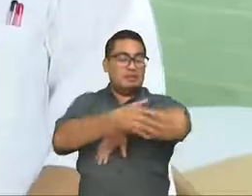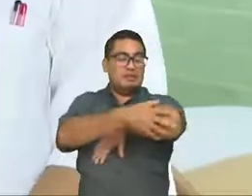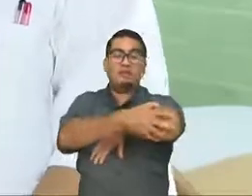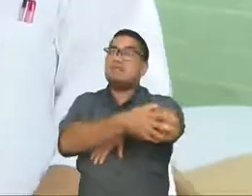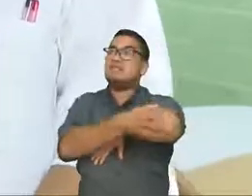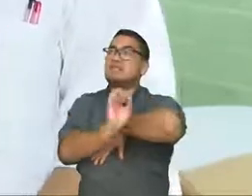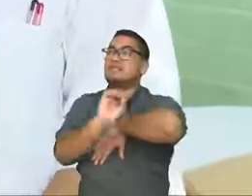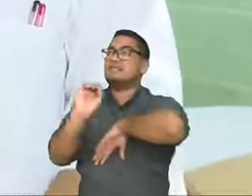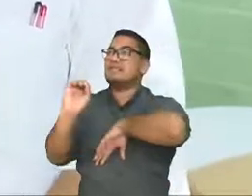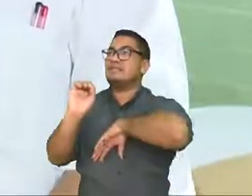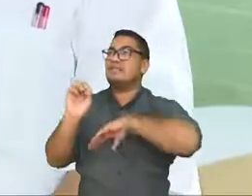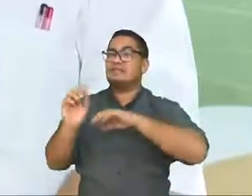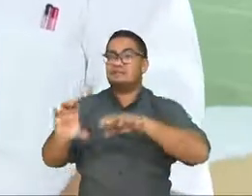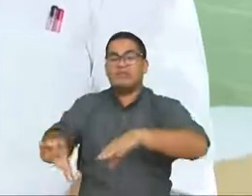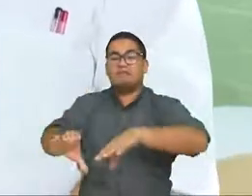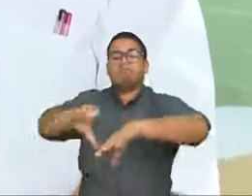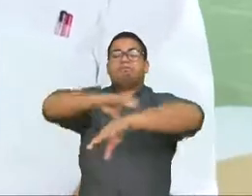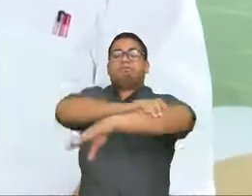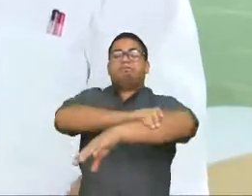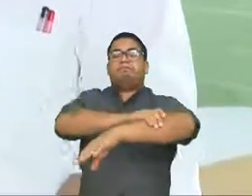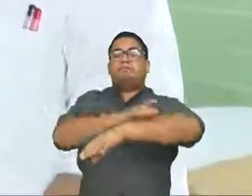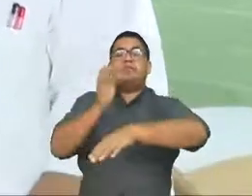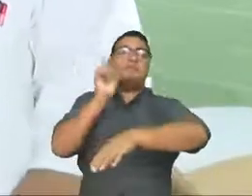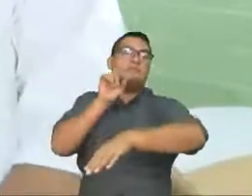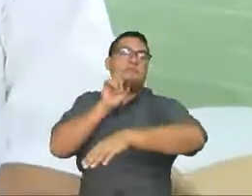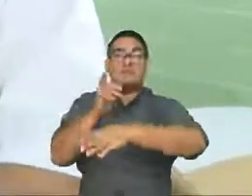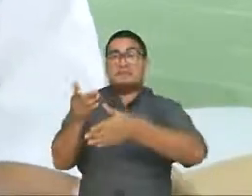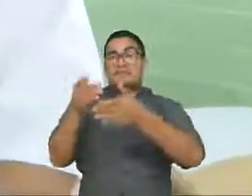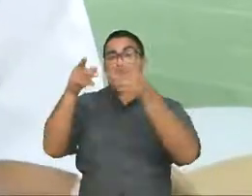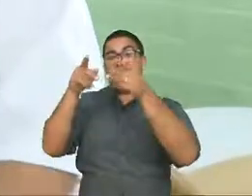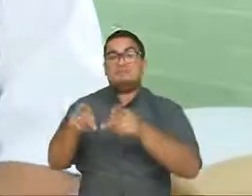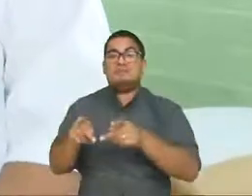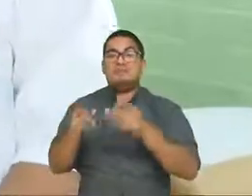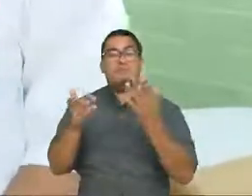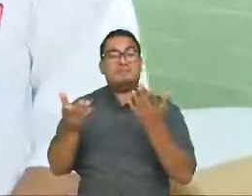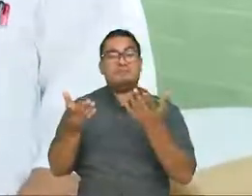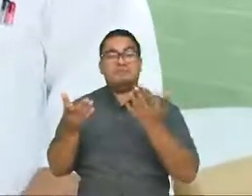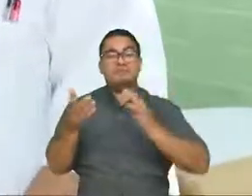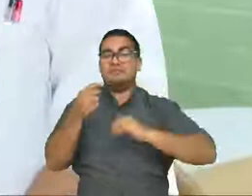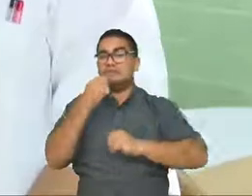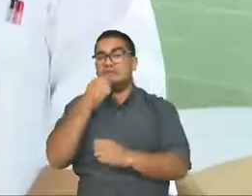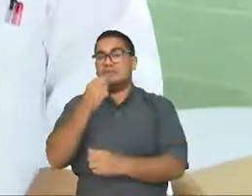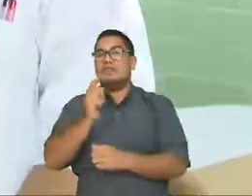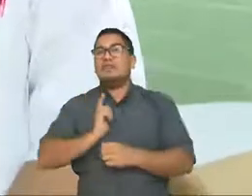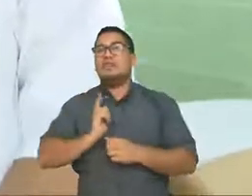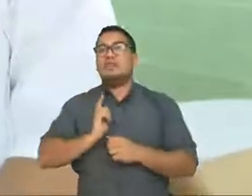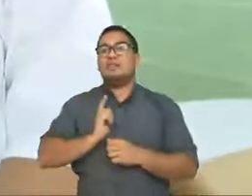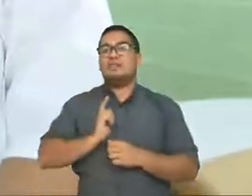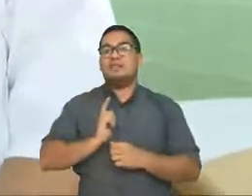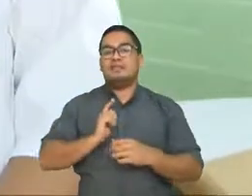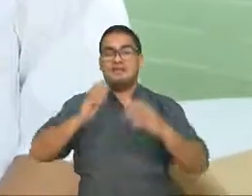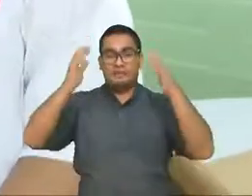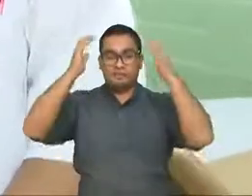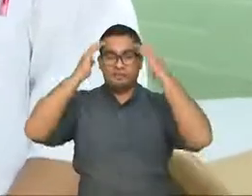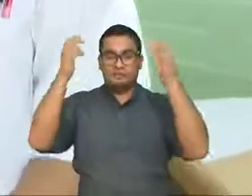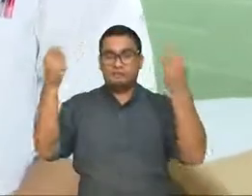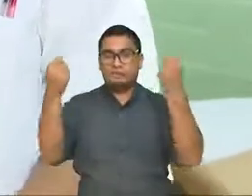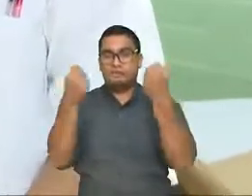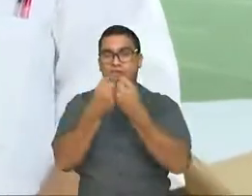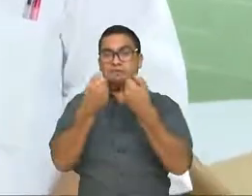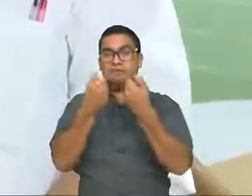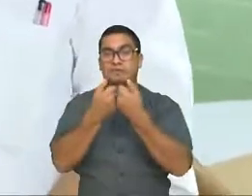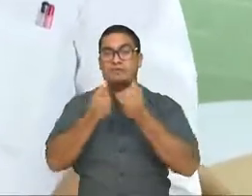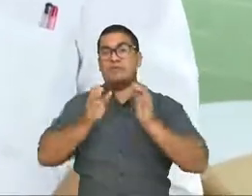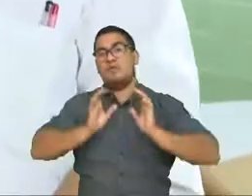de órtesis. El área de órtesis es para estos pacientes que sufren un traumatismo cranioencefálico y nos queda con una secuela en la mitad